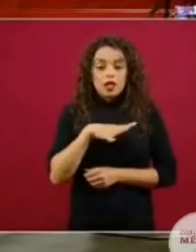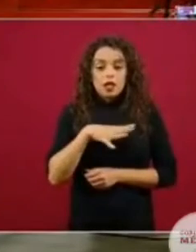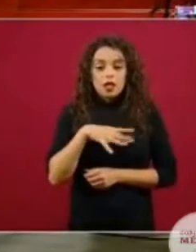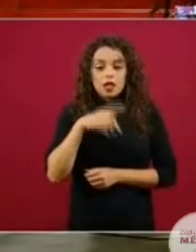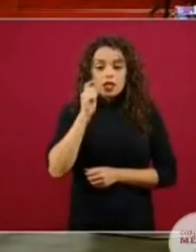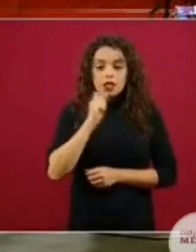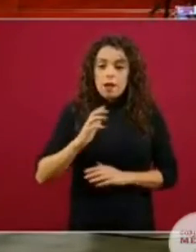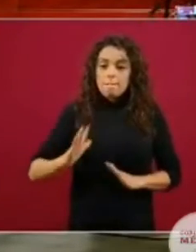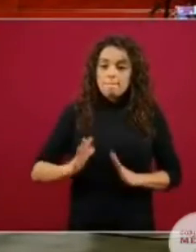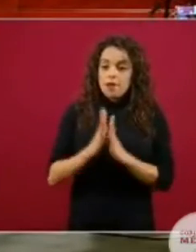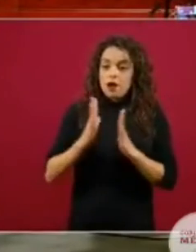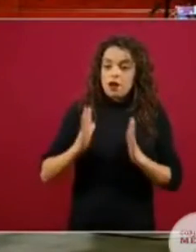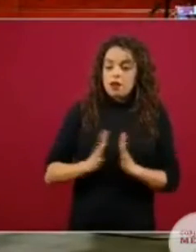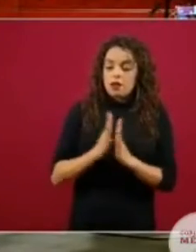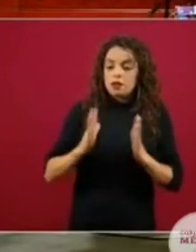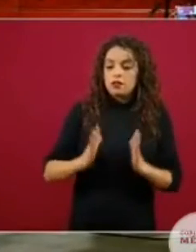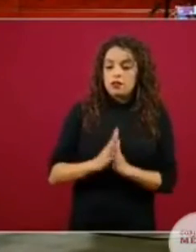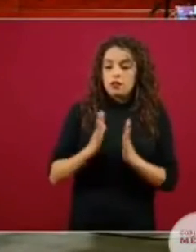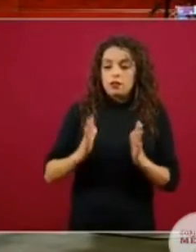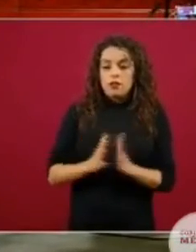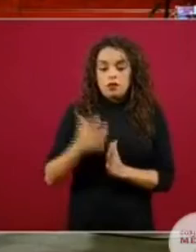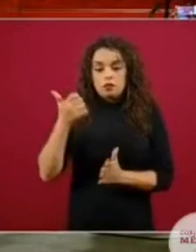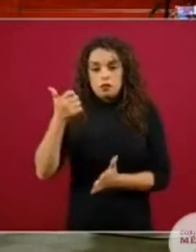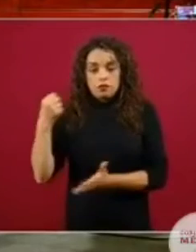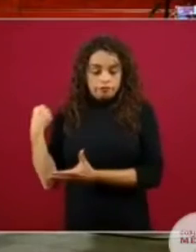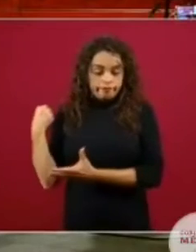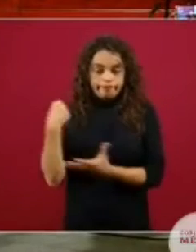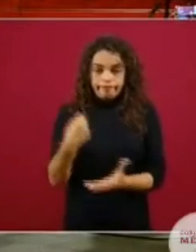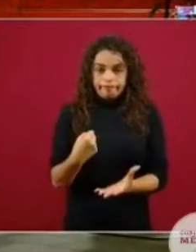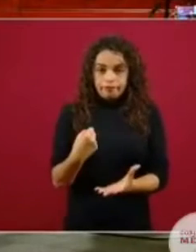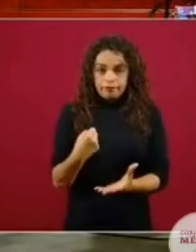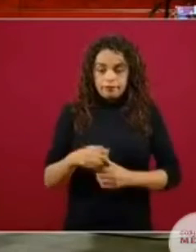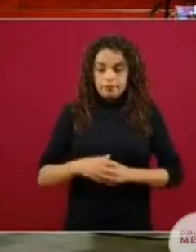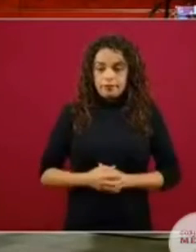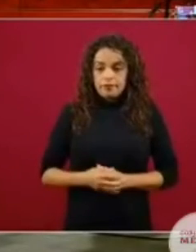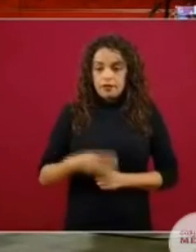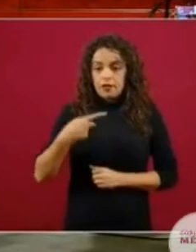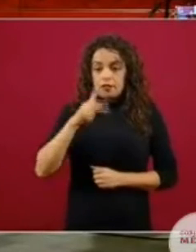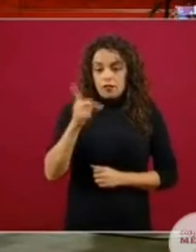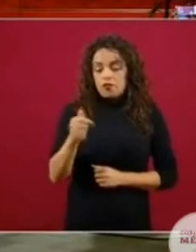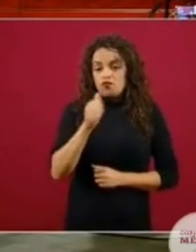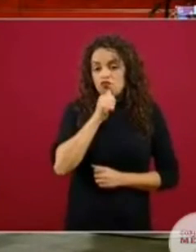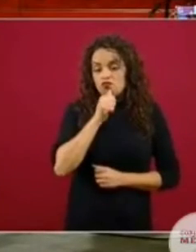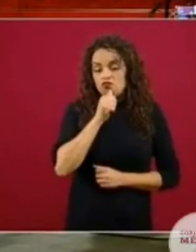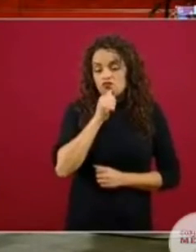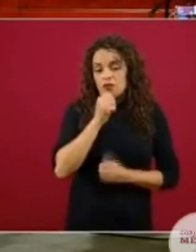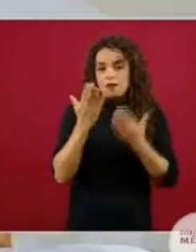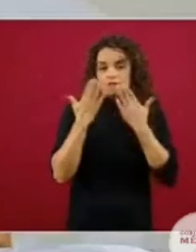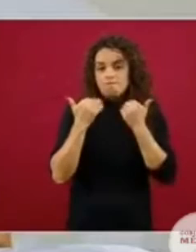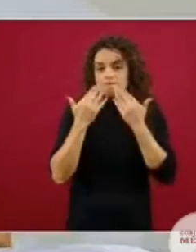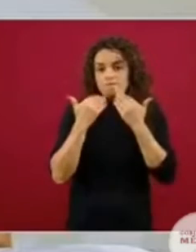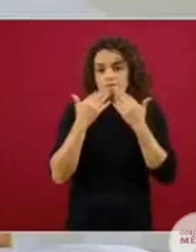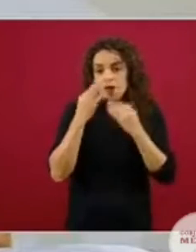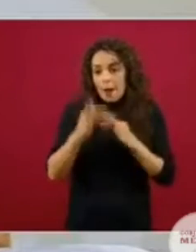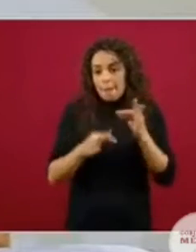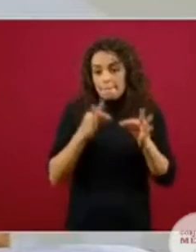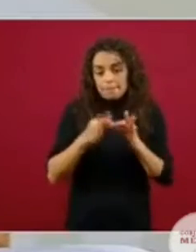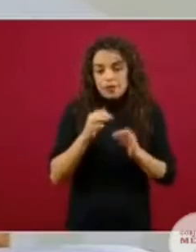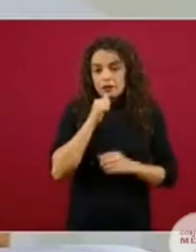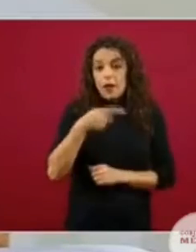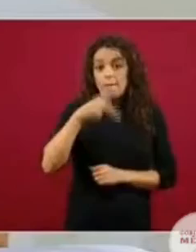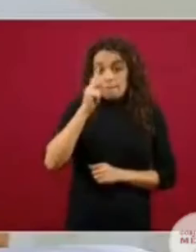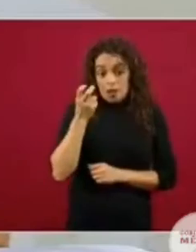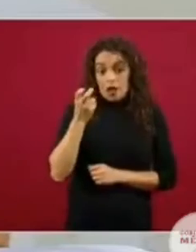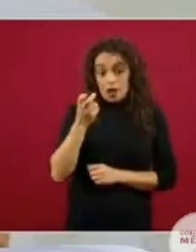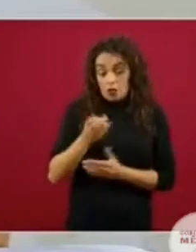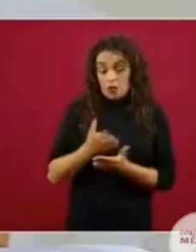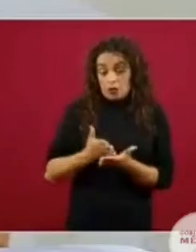participación una cuota económica pero todavía esto no se no se desarrolla no se logra pero ese es el camino que